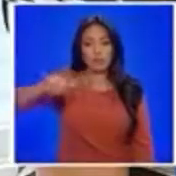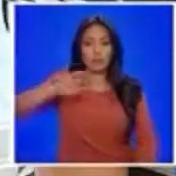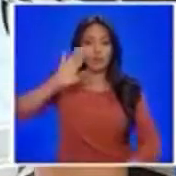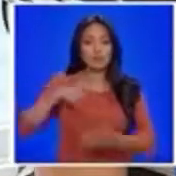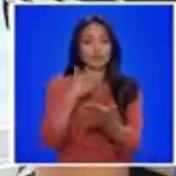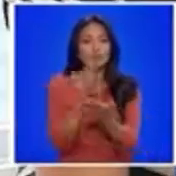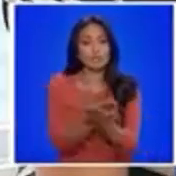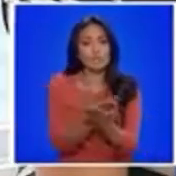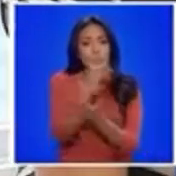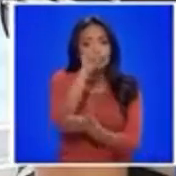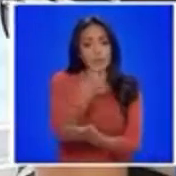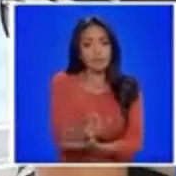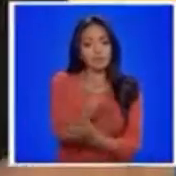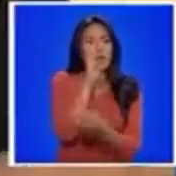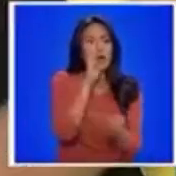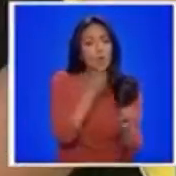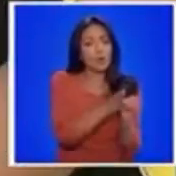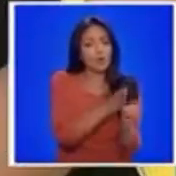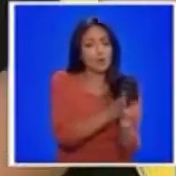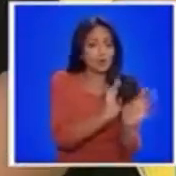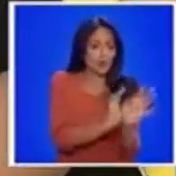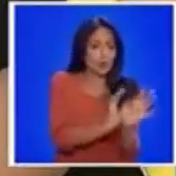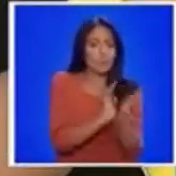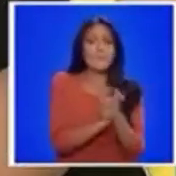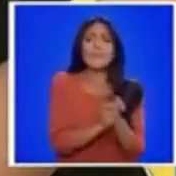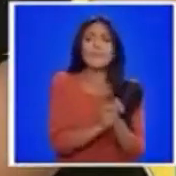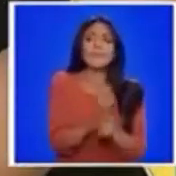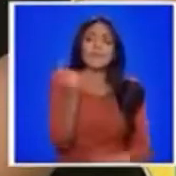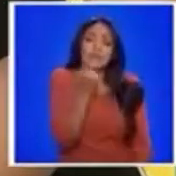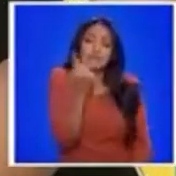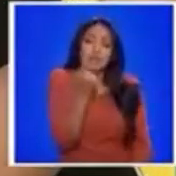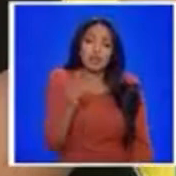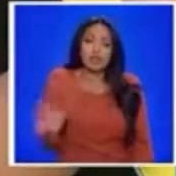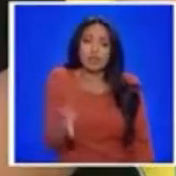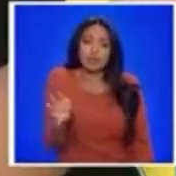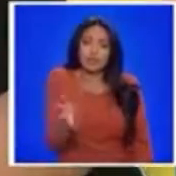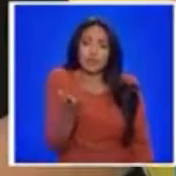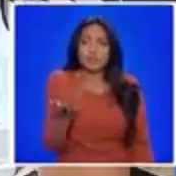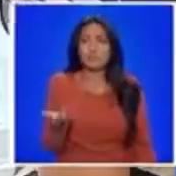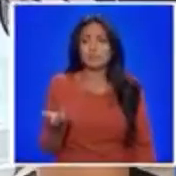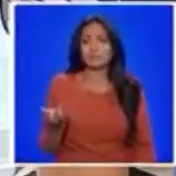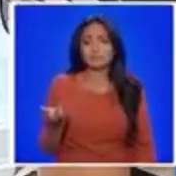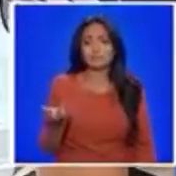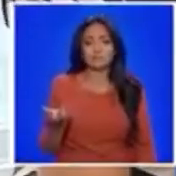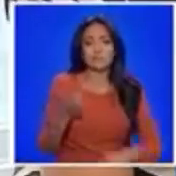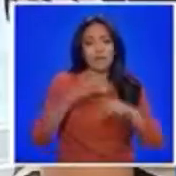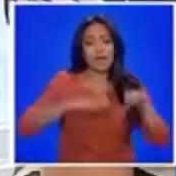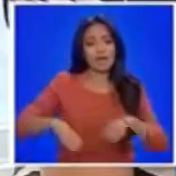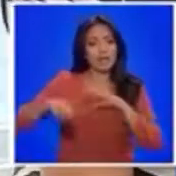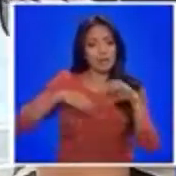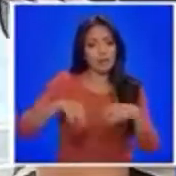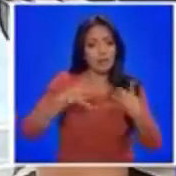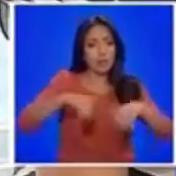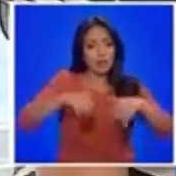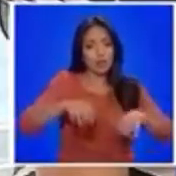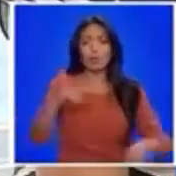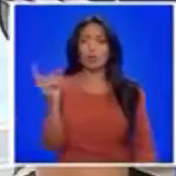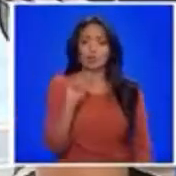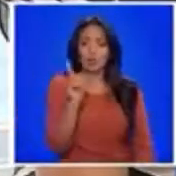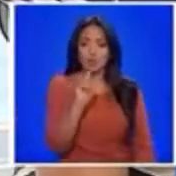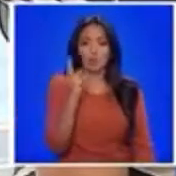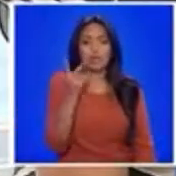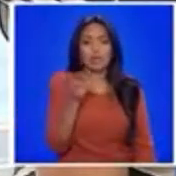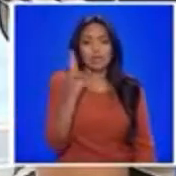al consumidor con una filosofía que no solo estamos promoviendo el acto de jugar, sino